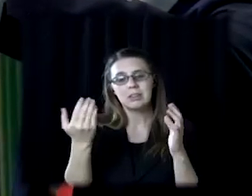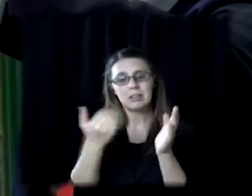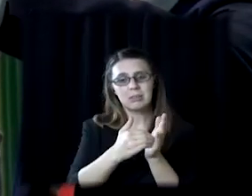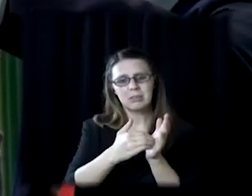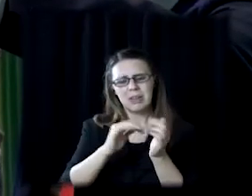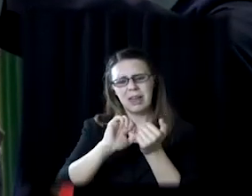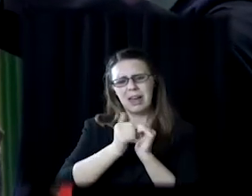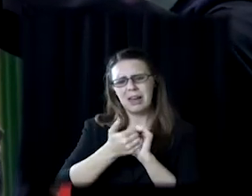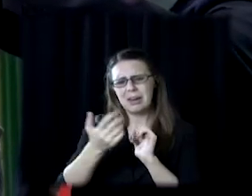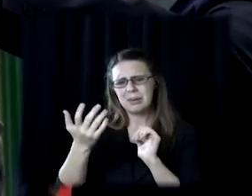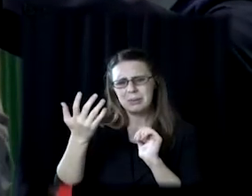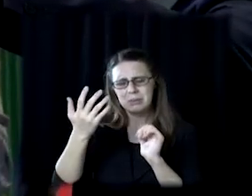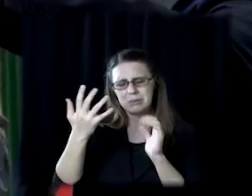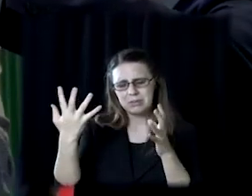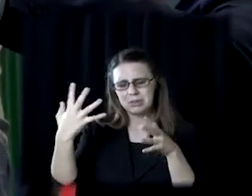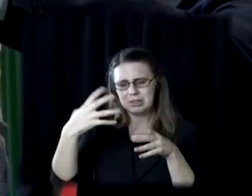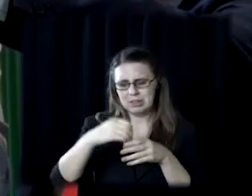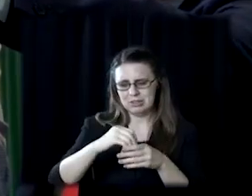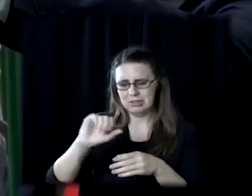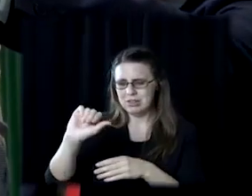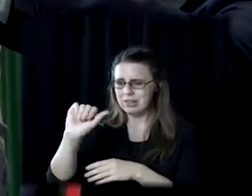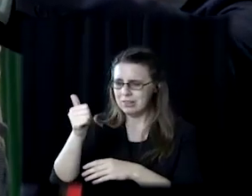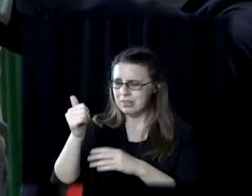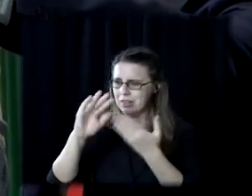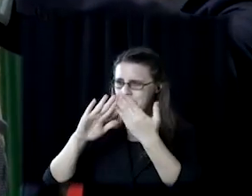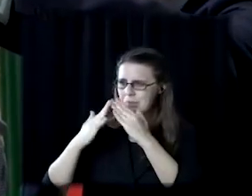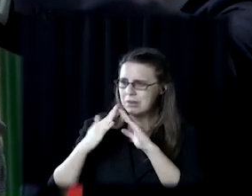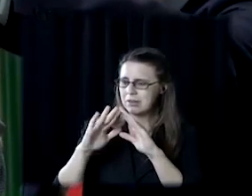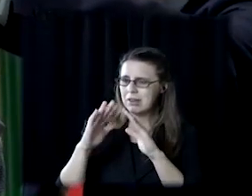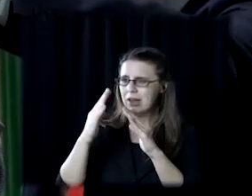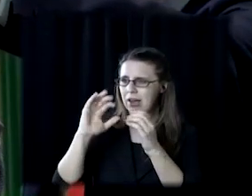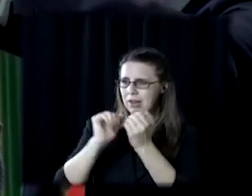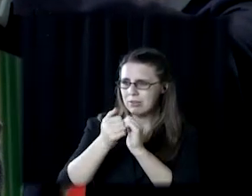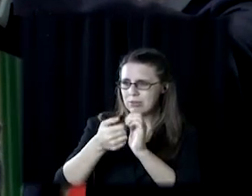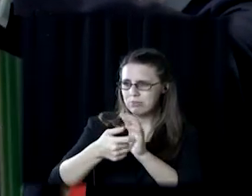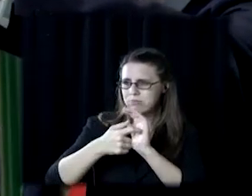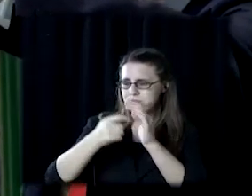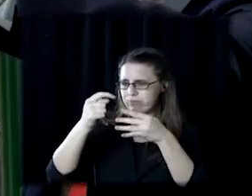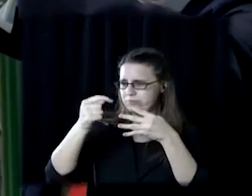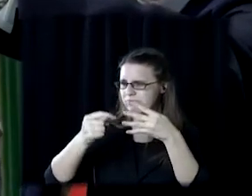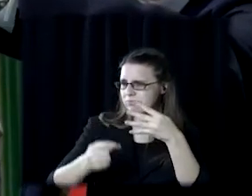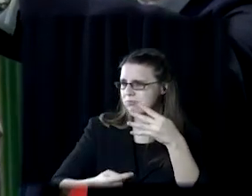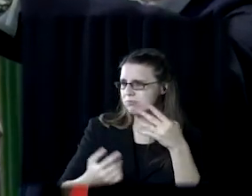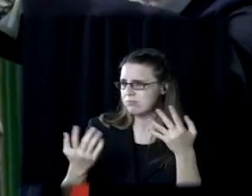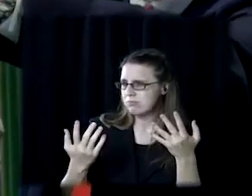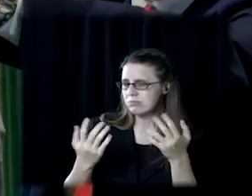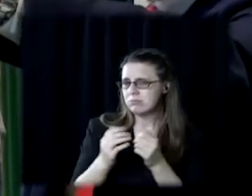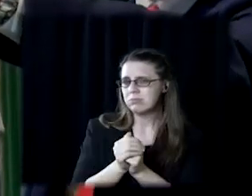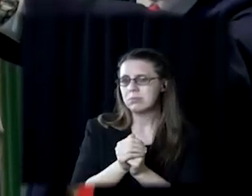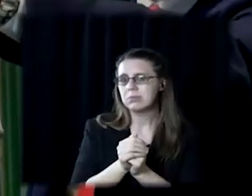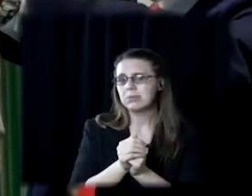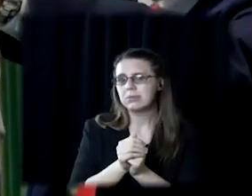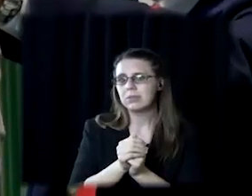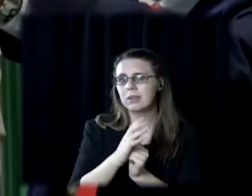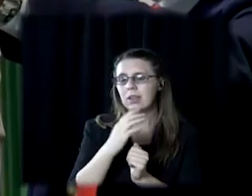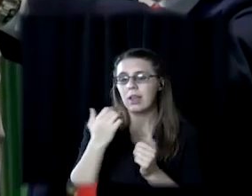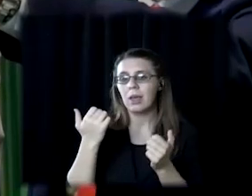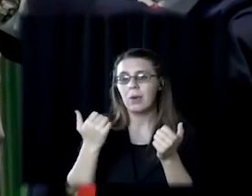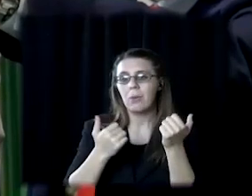utilizó para incluir estos 10 municipios específicamente. Dentro de la asignación especial que hicieron y cuál es el